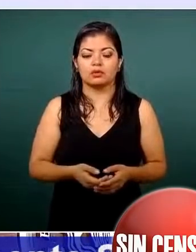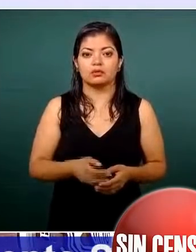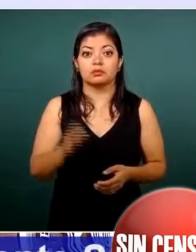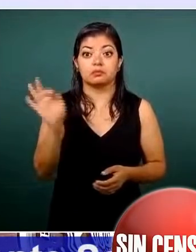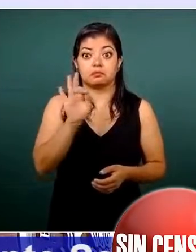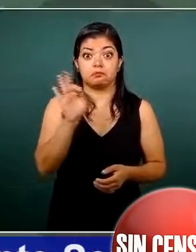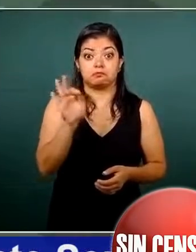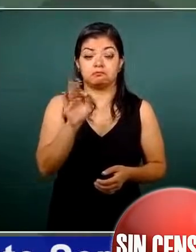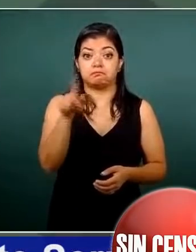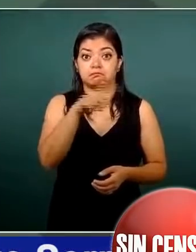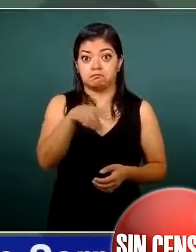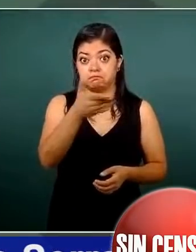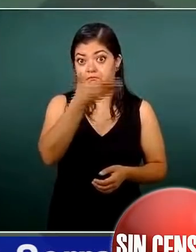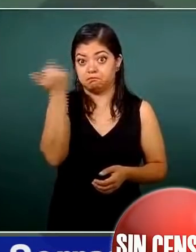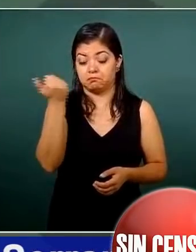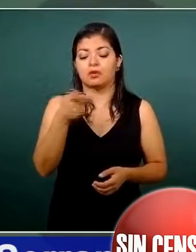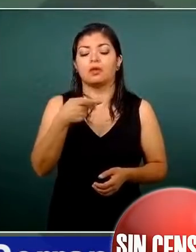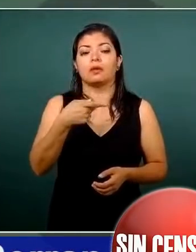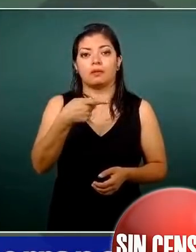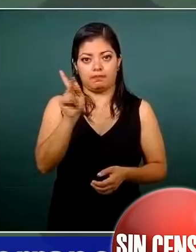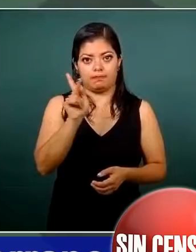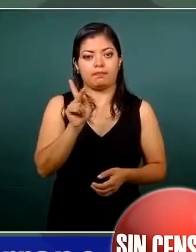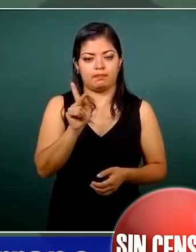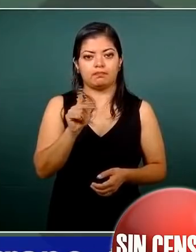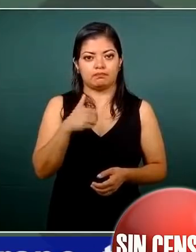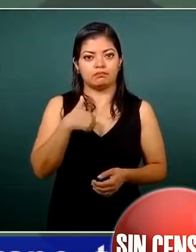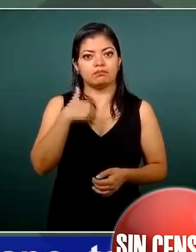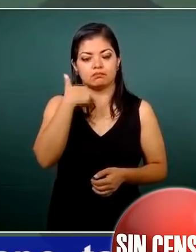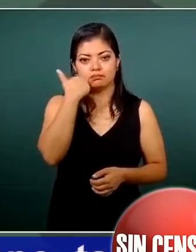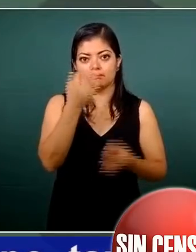es importante informarlo,